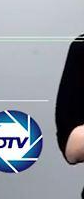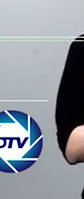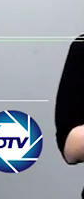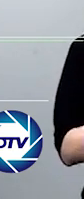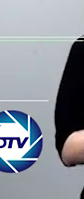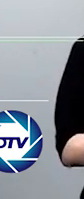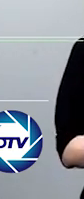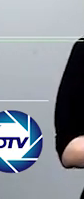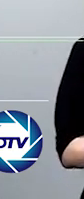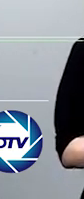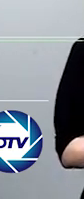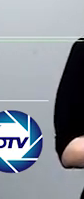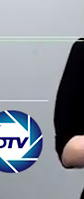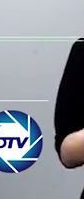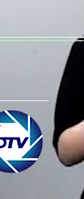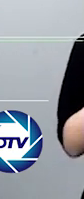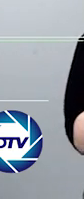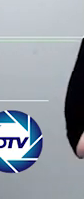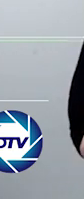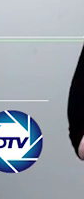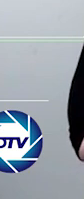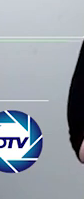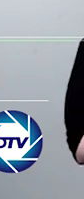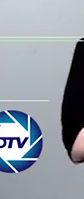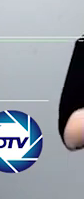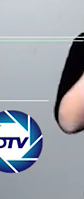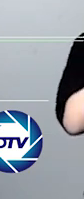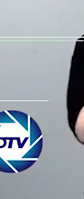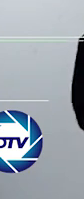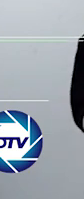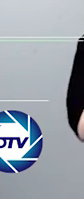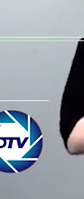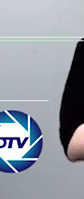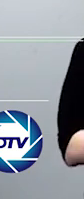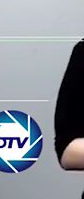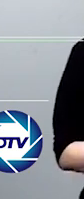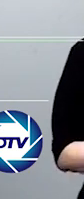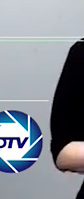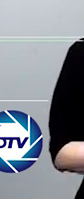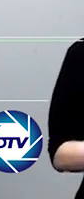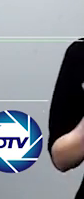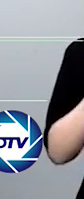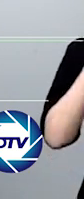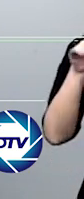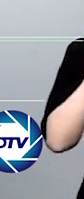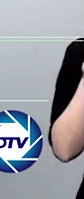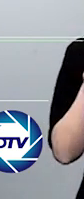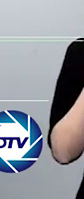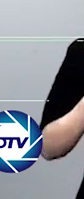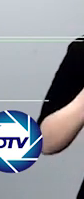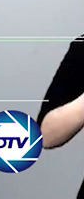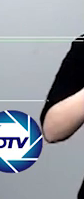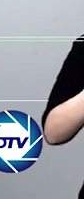una empresa privada. Pues esto parece que, además, qué casualidad que dos días después de que la ministra, bueno, que